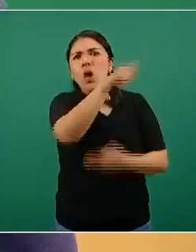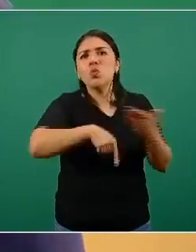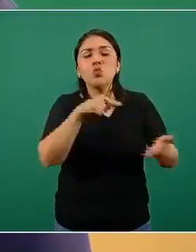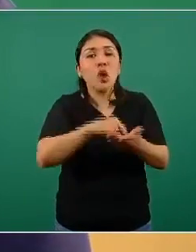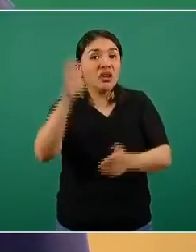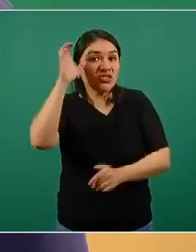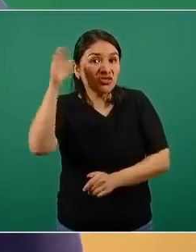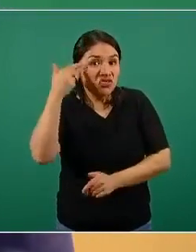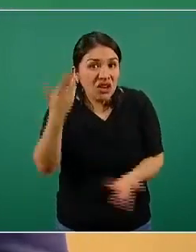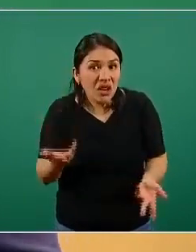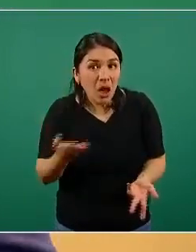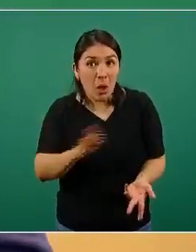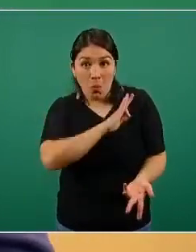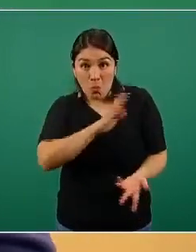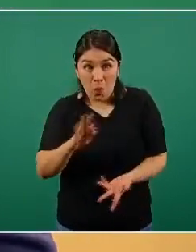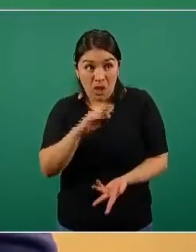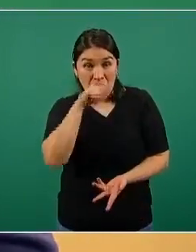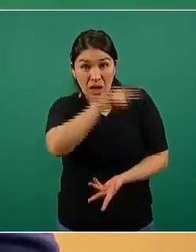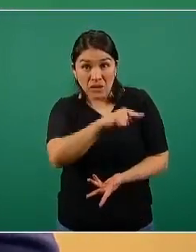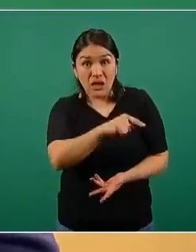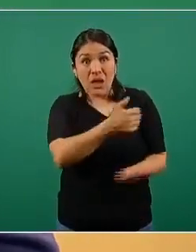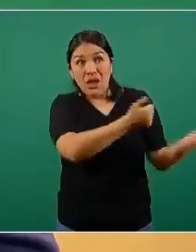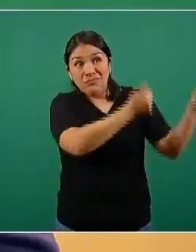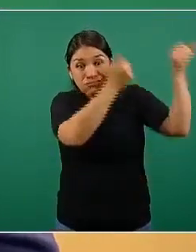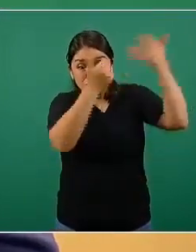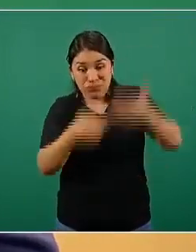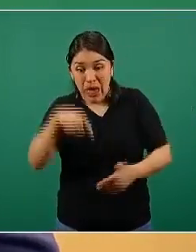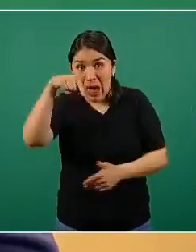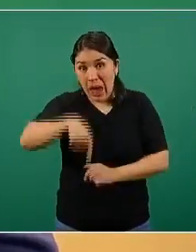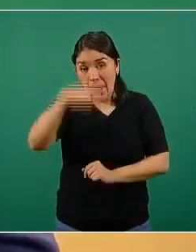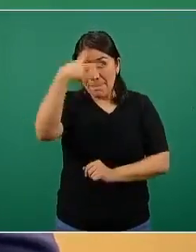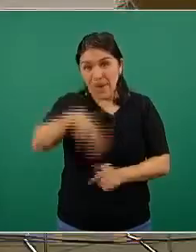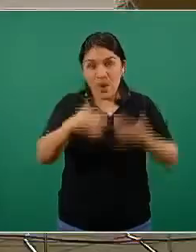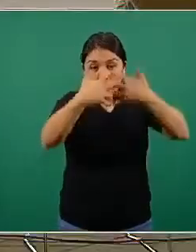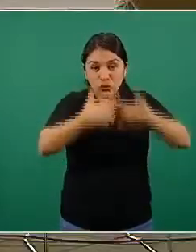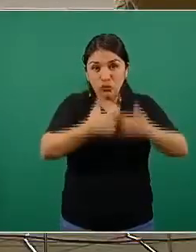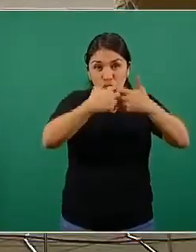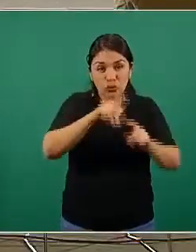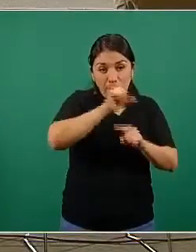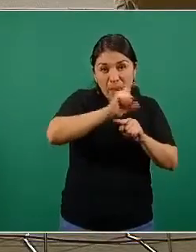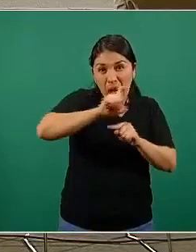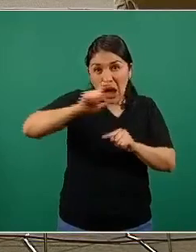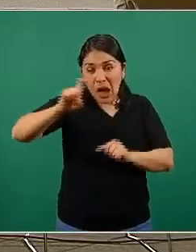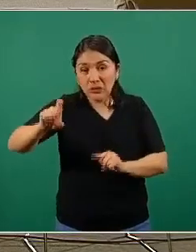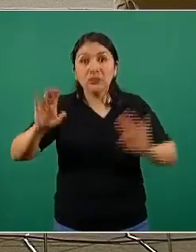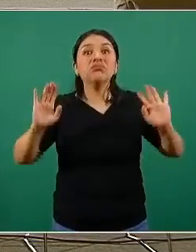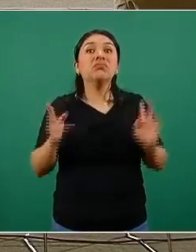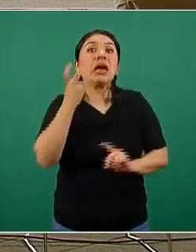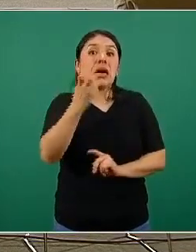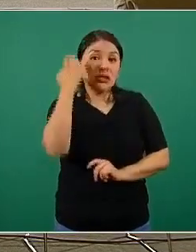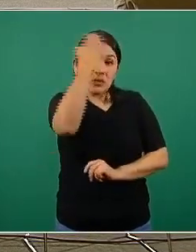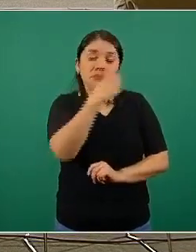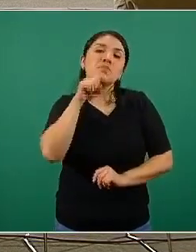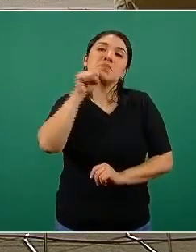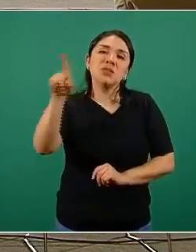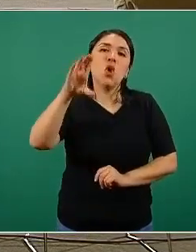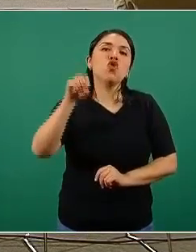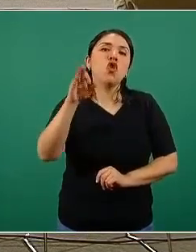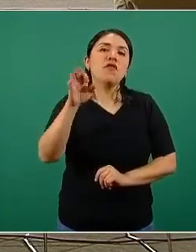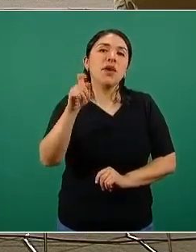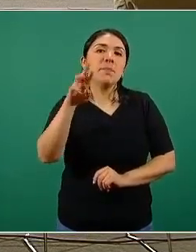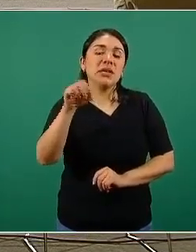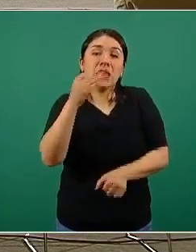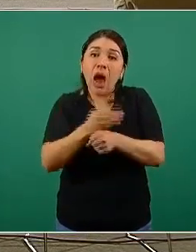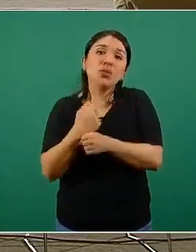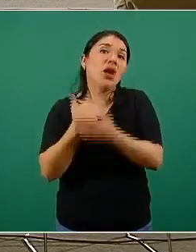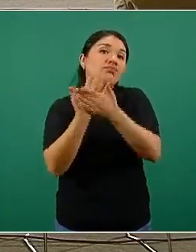China, la posibilidad de tener el envasado aquí en México, y esto es parte de la evaluación que también se hace por COFEPRIS. Entonces estamos en